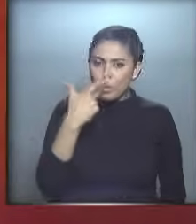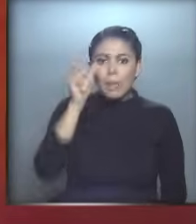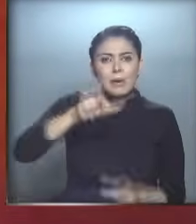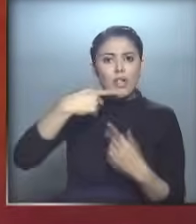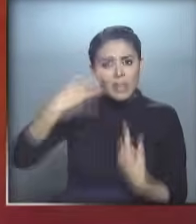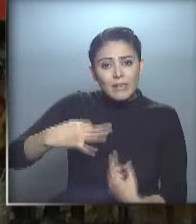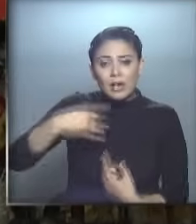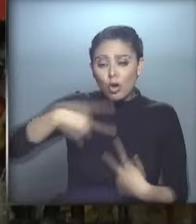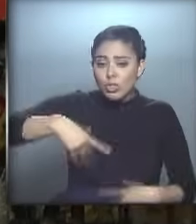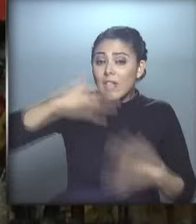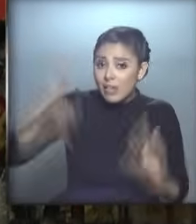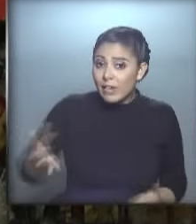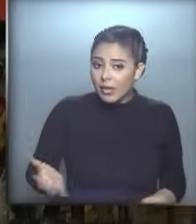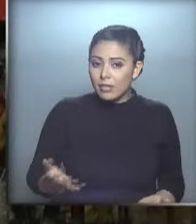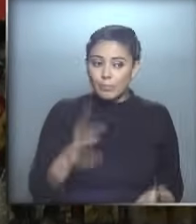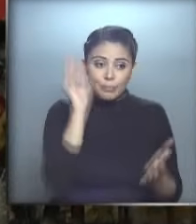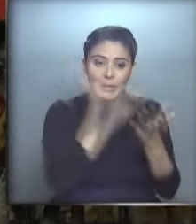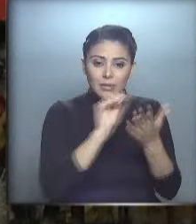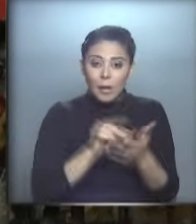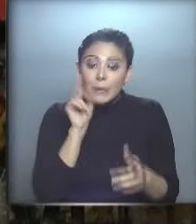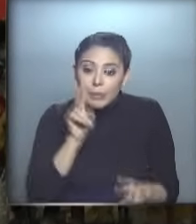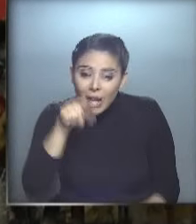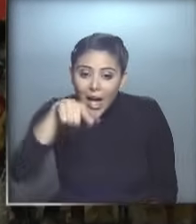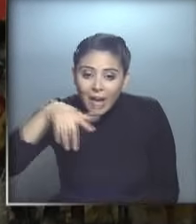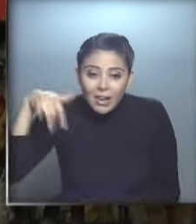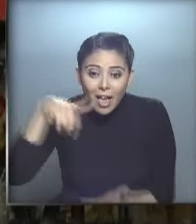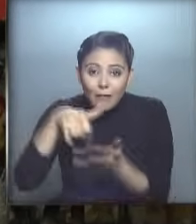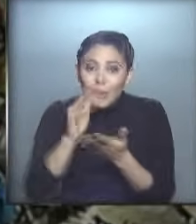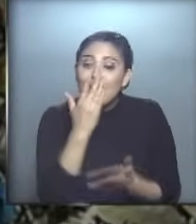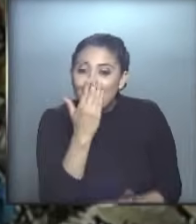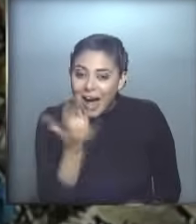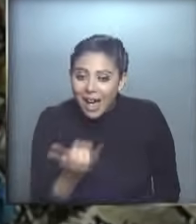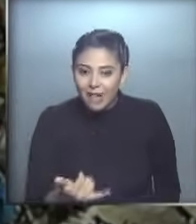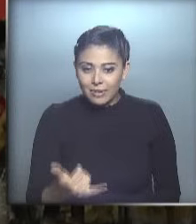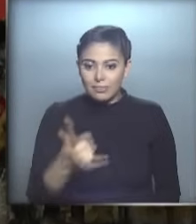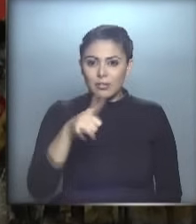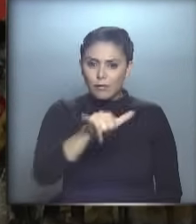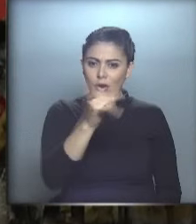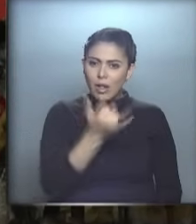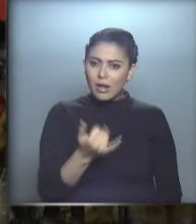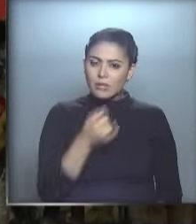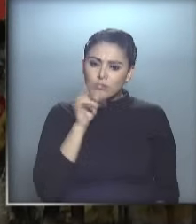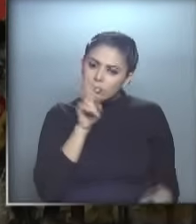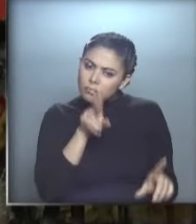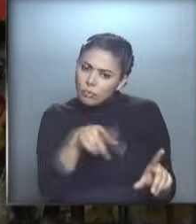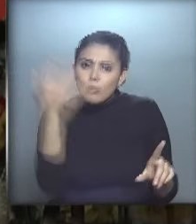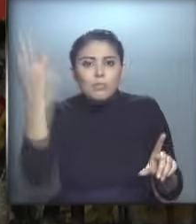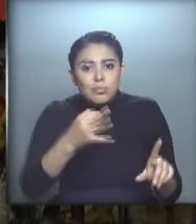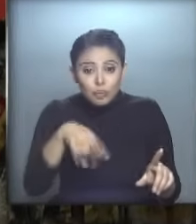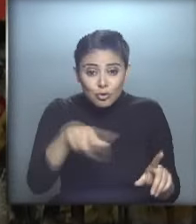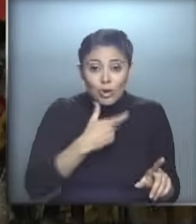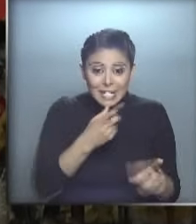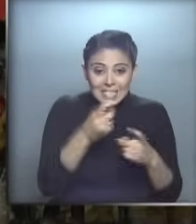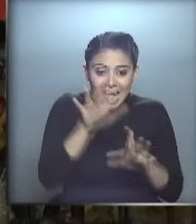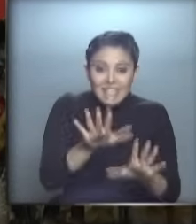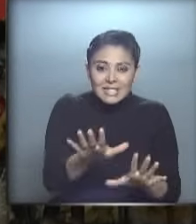con elementos reales. ¡Mire! ¡Acá hay un avión para Juanito, Antonio Berni! ¿Sirve? Es exactamente lo